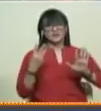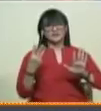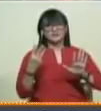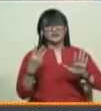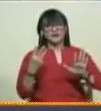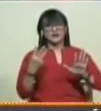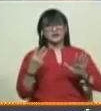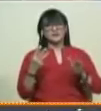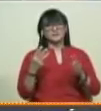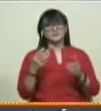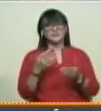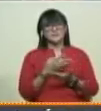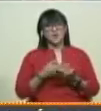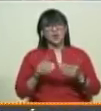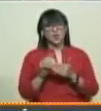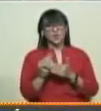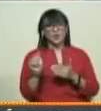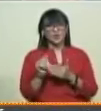de dólares